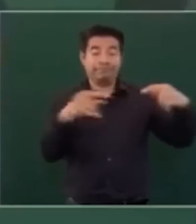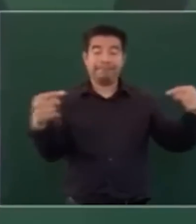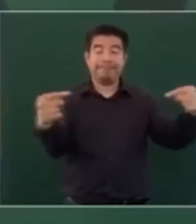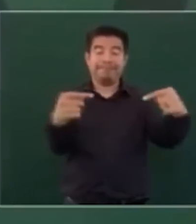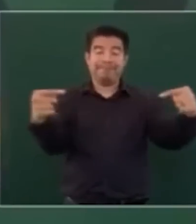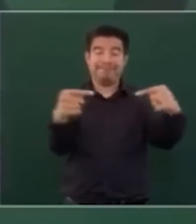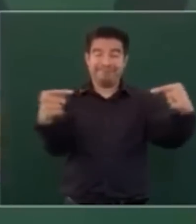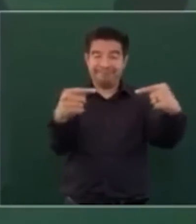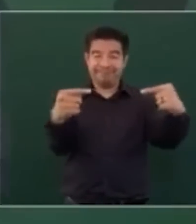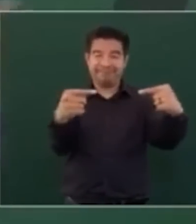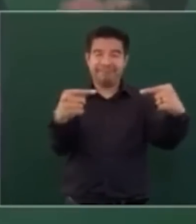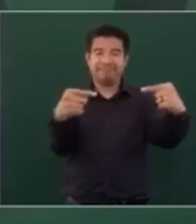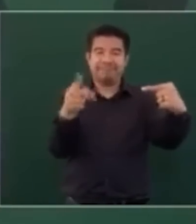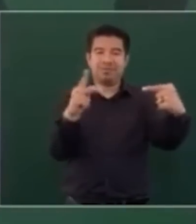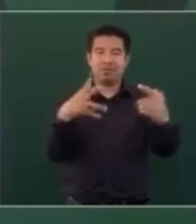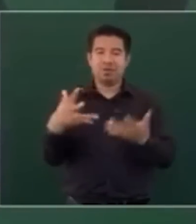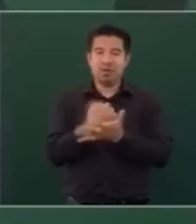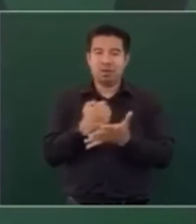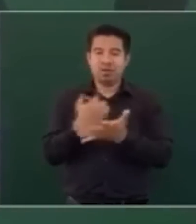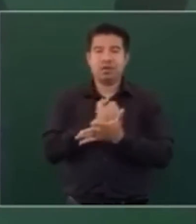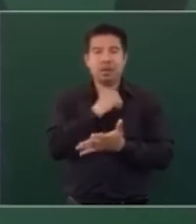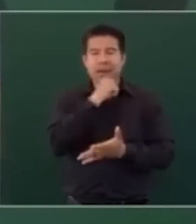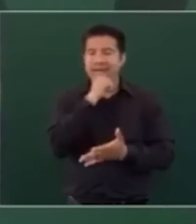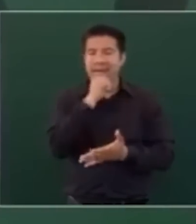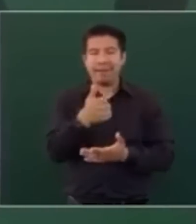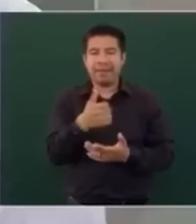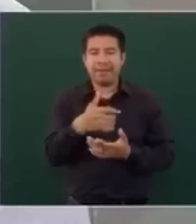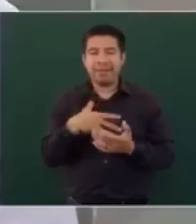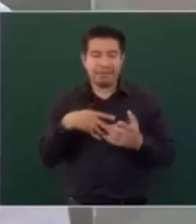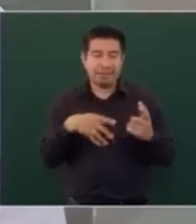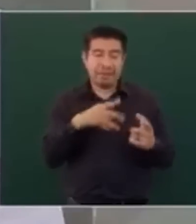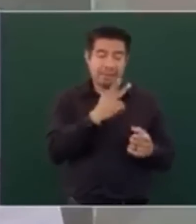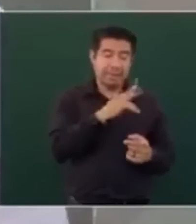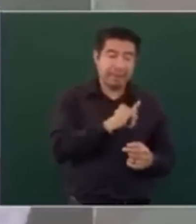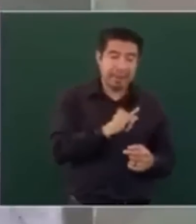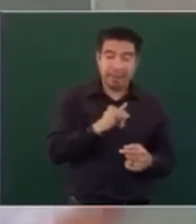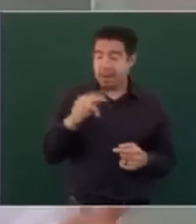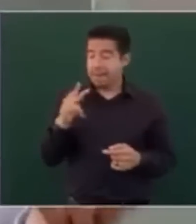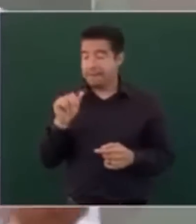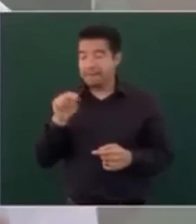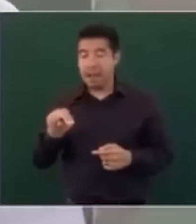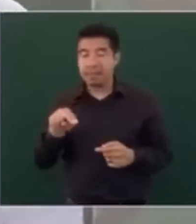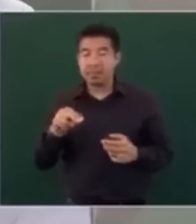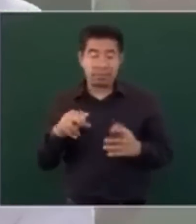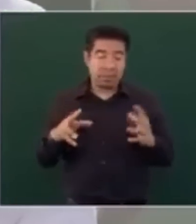cuando no se ganaba nada. Con ninguno, el pueblo no ganaba